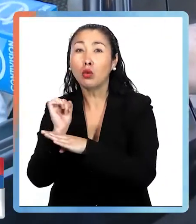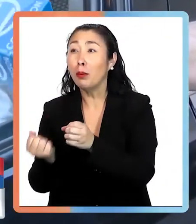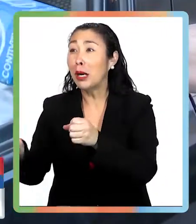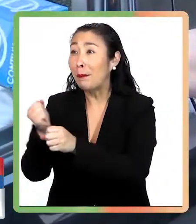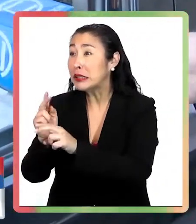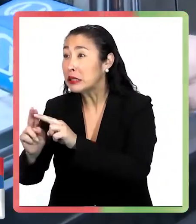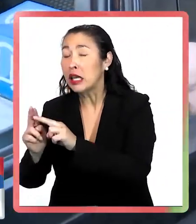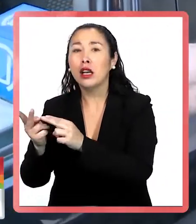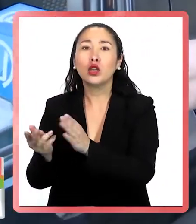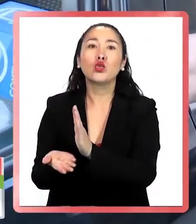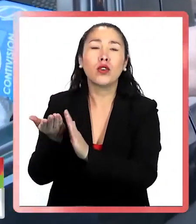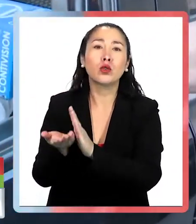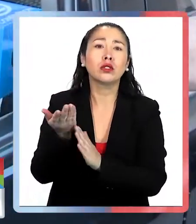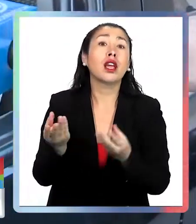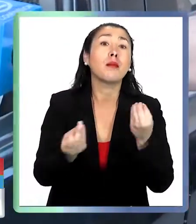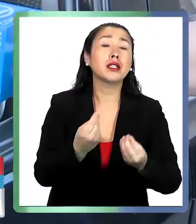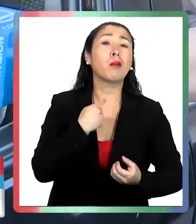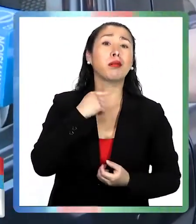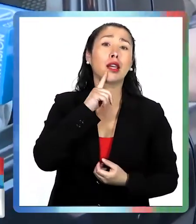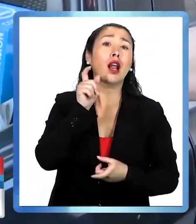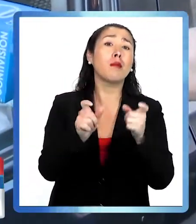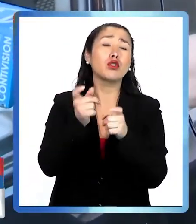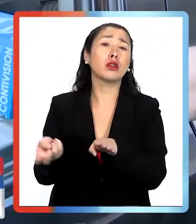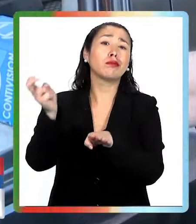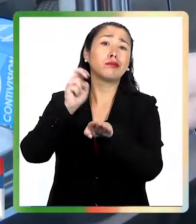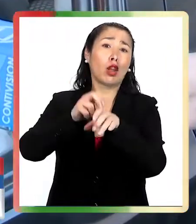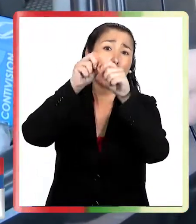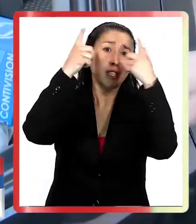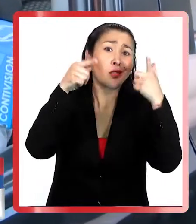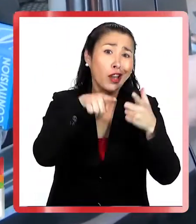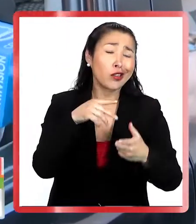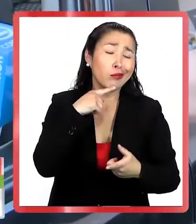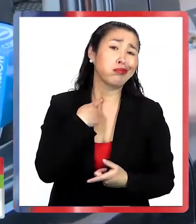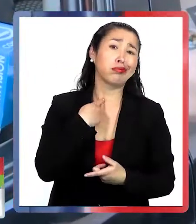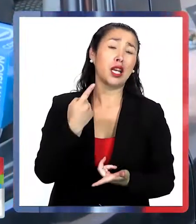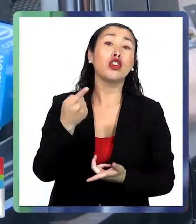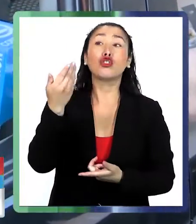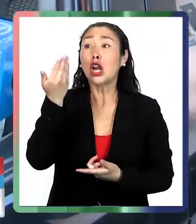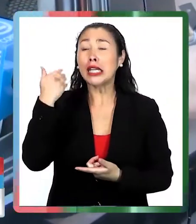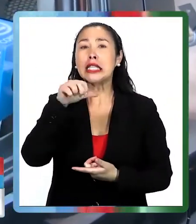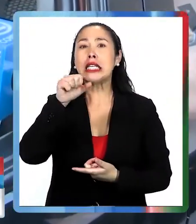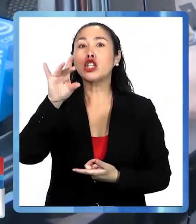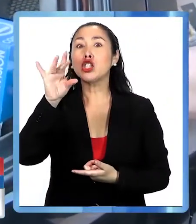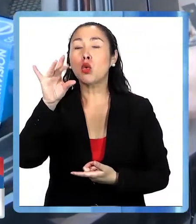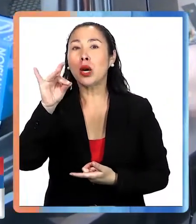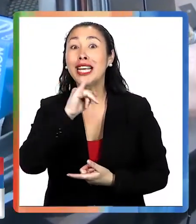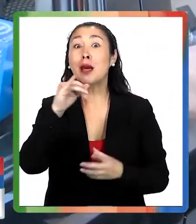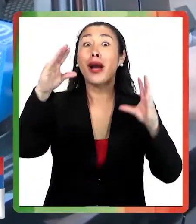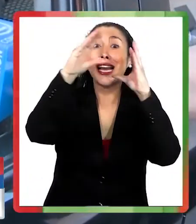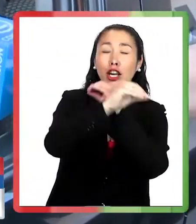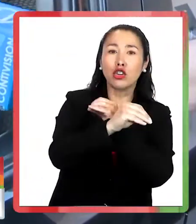sufrir van a ser los usuarios, los pasajeros. Nosotros ya el 8 de abril lo subimos a 6.50. Imagínense, en la noche está 1.200 y tras